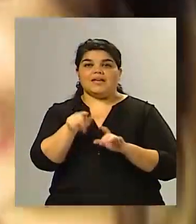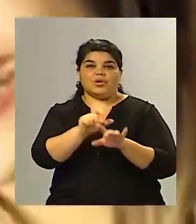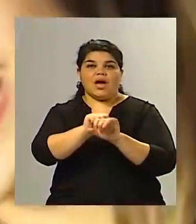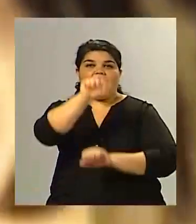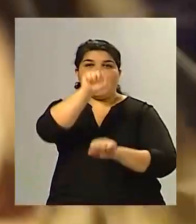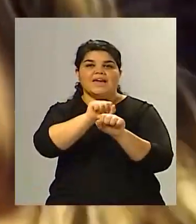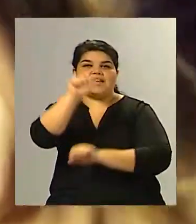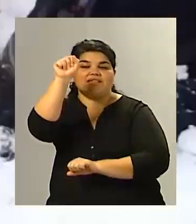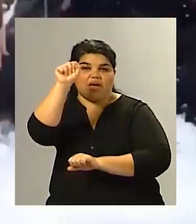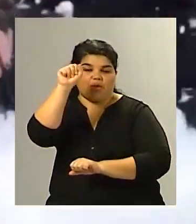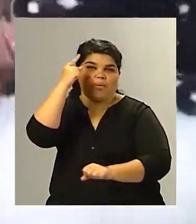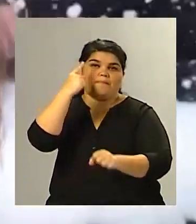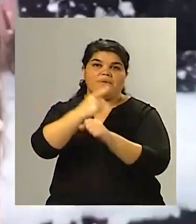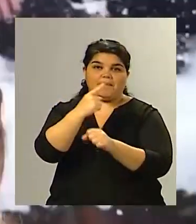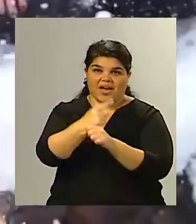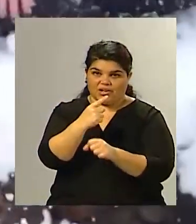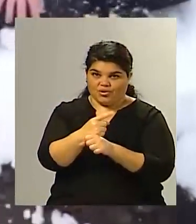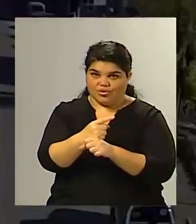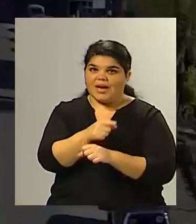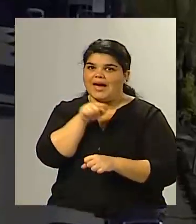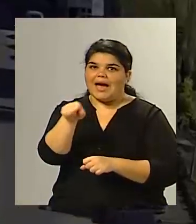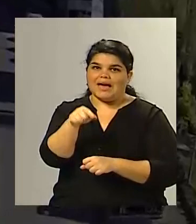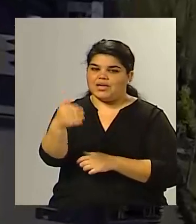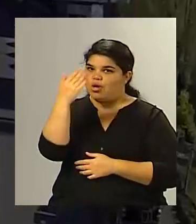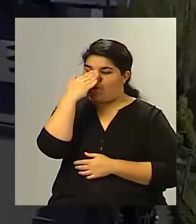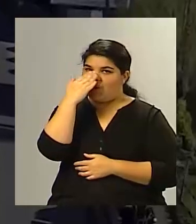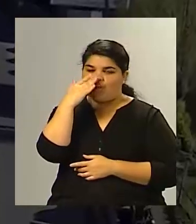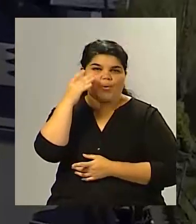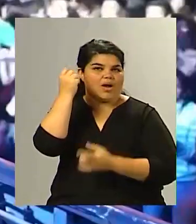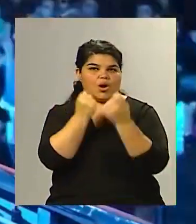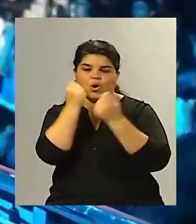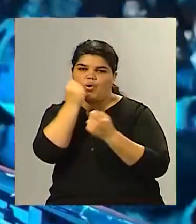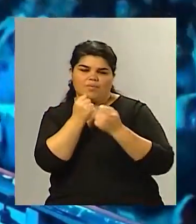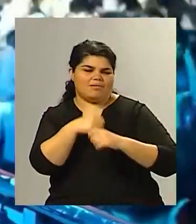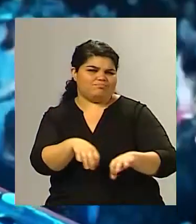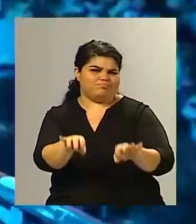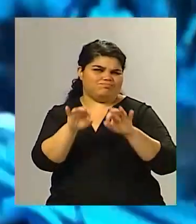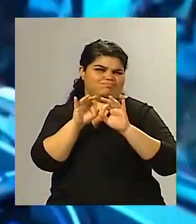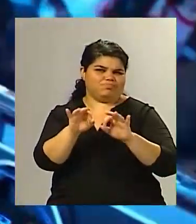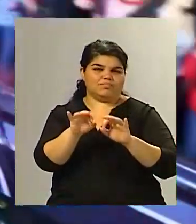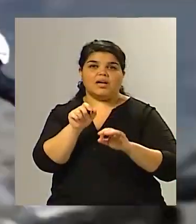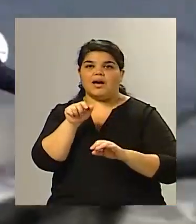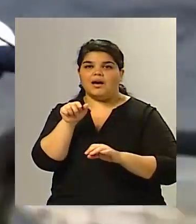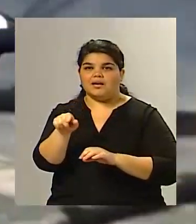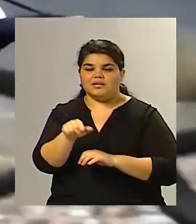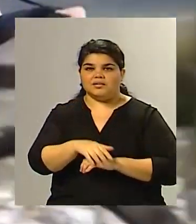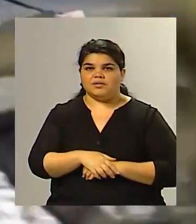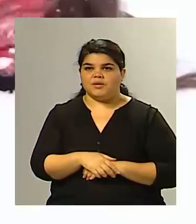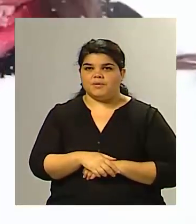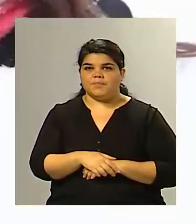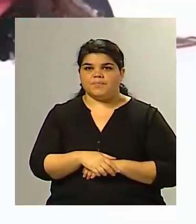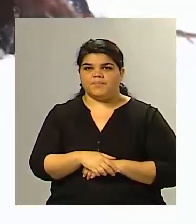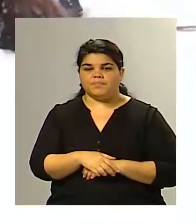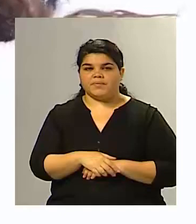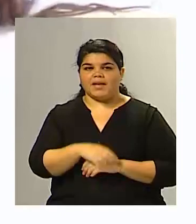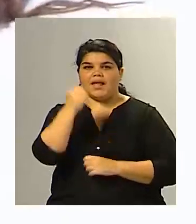Esto porque, bueno, Carlos Paz es una ciudad que está sumamente preparada, su economía está basada en gran parte en lo que es